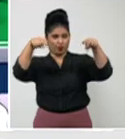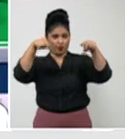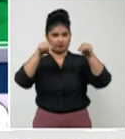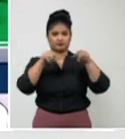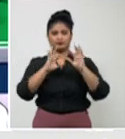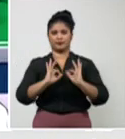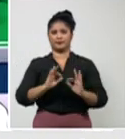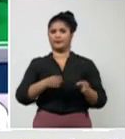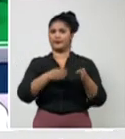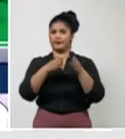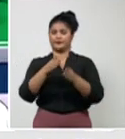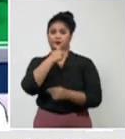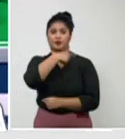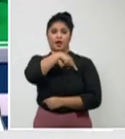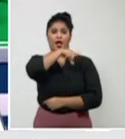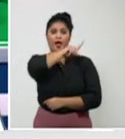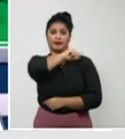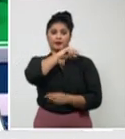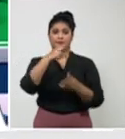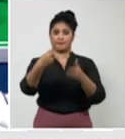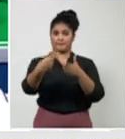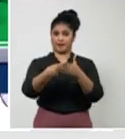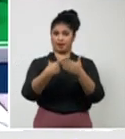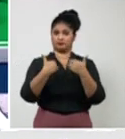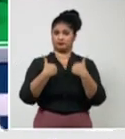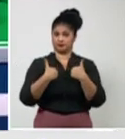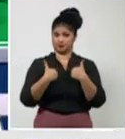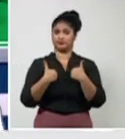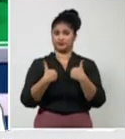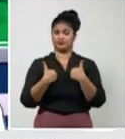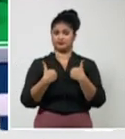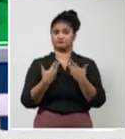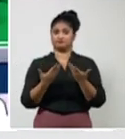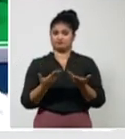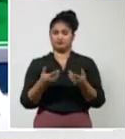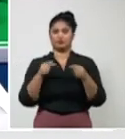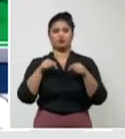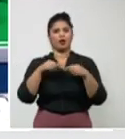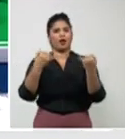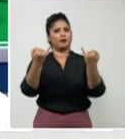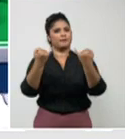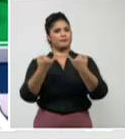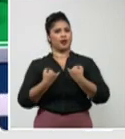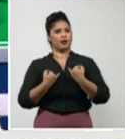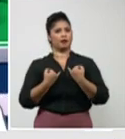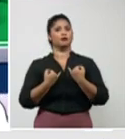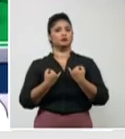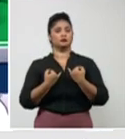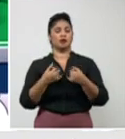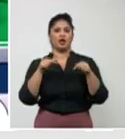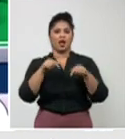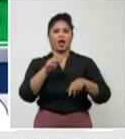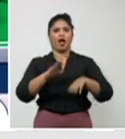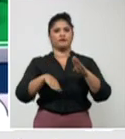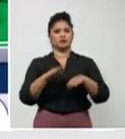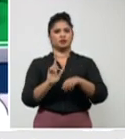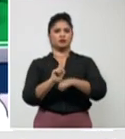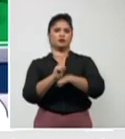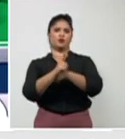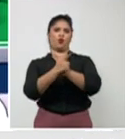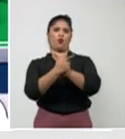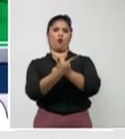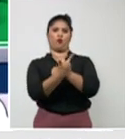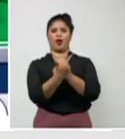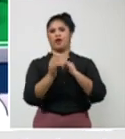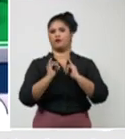Debate, que yo siempre digo, bueno, y del resto también. Es que sería muy largo estar diciendo de todas las